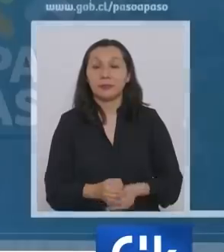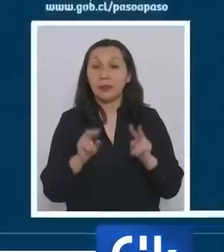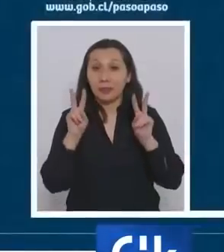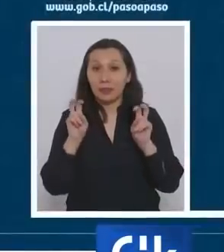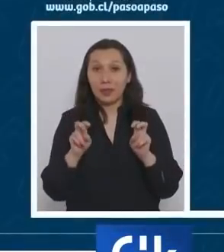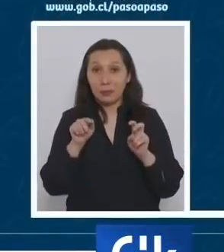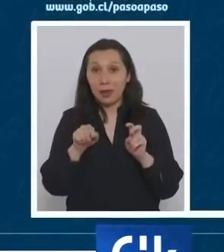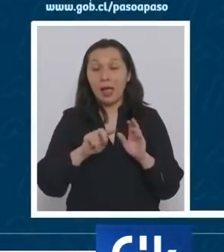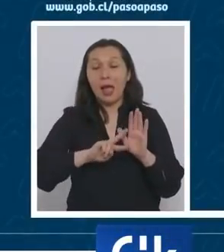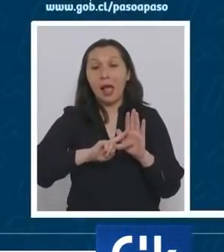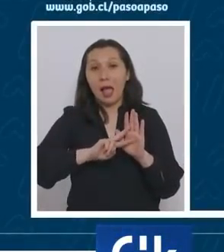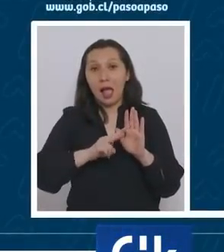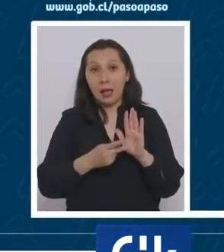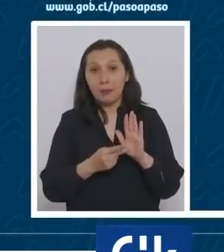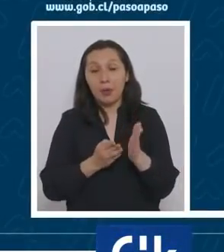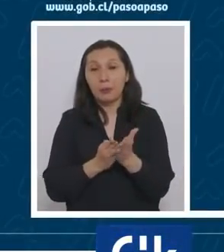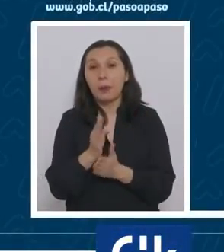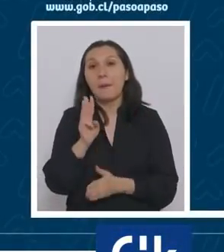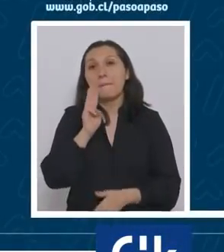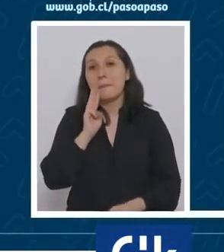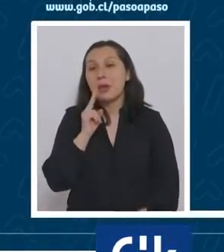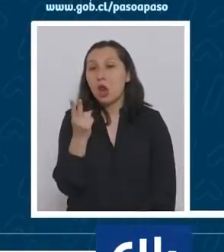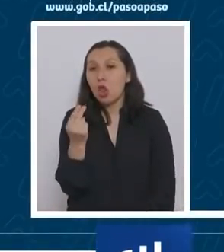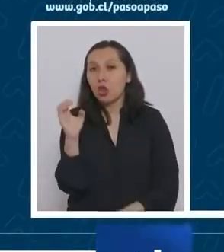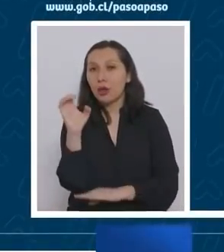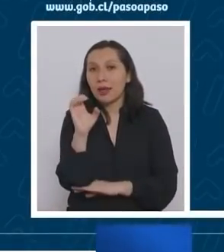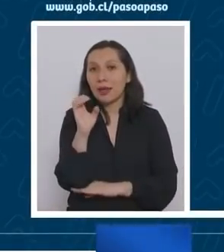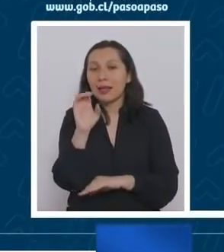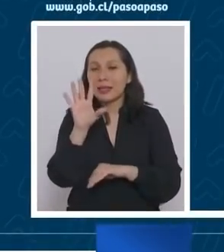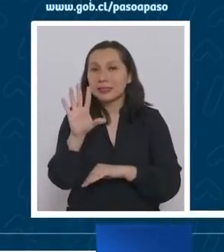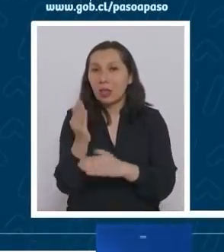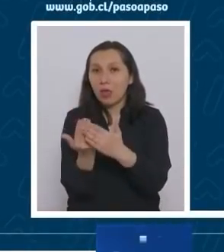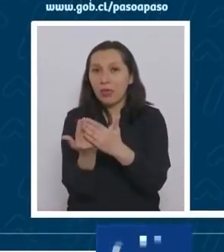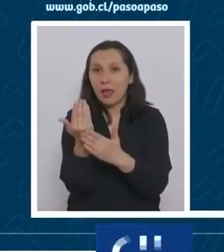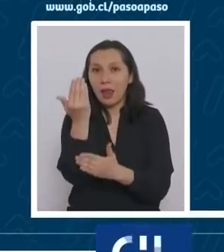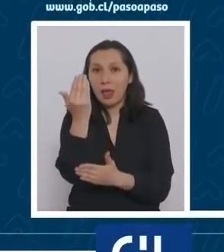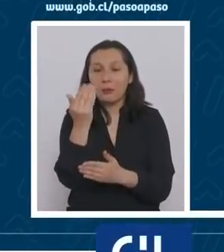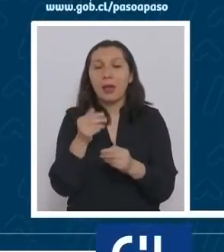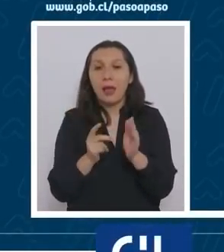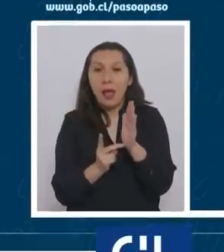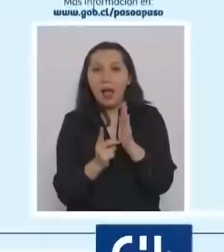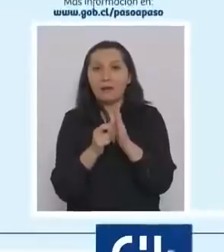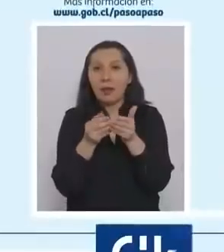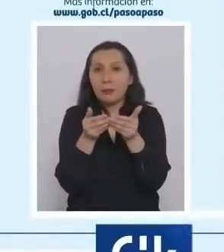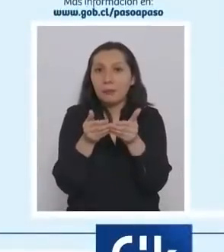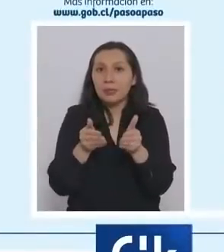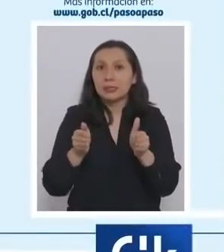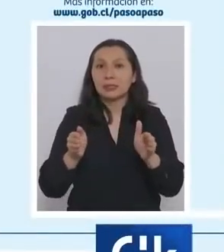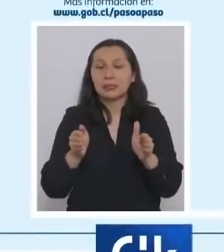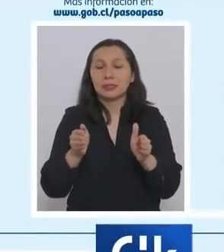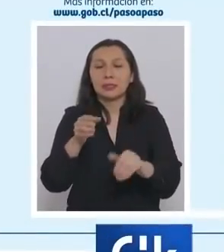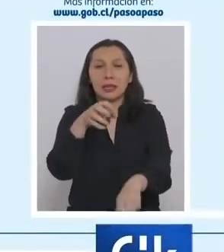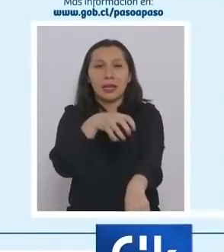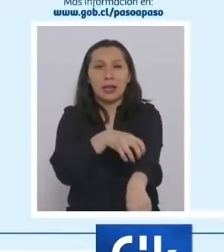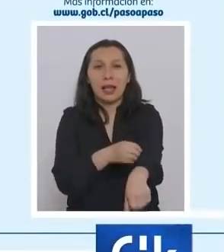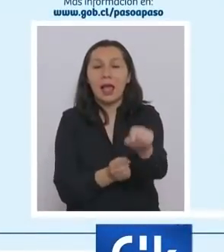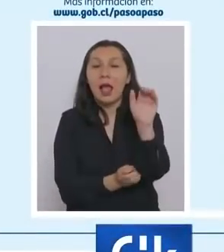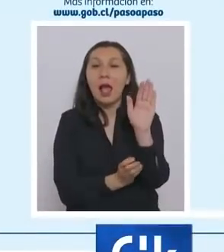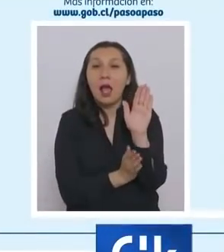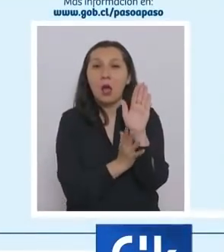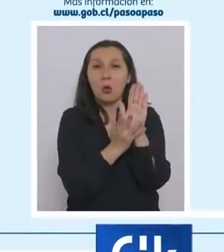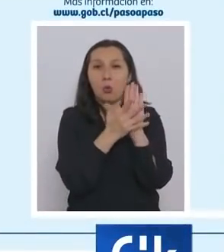Respecto de este cambio, a partir del miércoles 12 de enero a las 5 de la mañana, avanza en apertura inicial en la región de